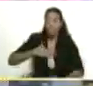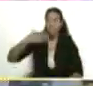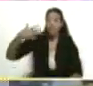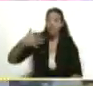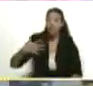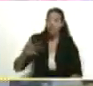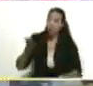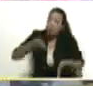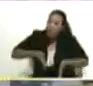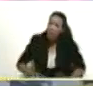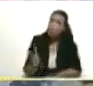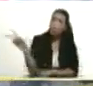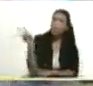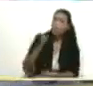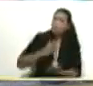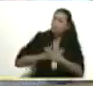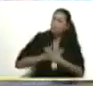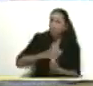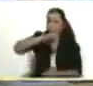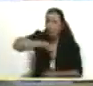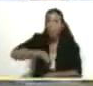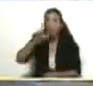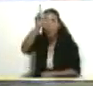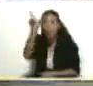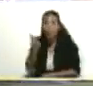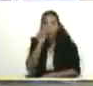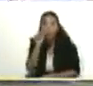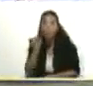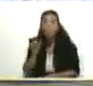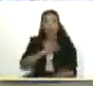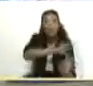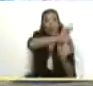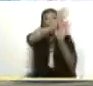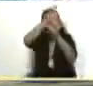nacional. Cuando usted ve a un muchacho migrante